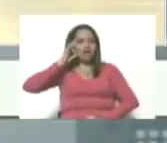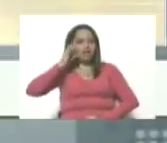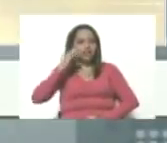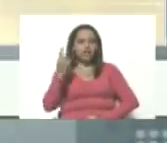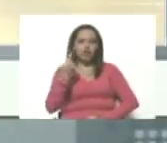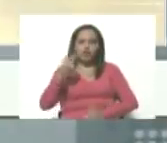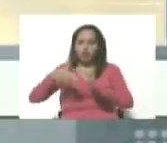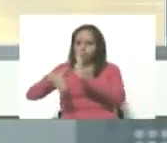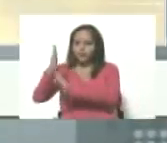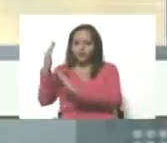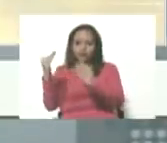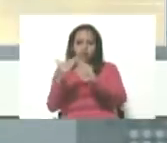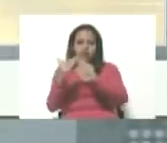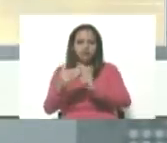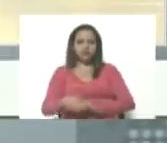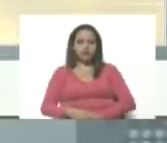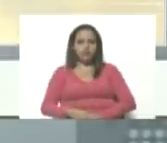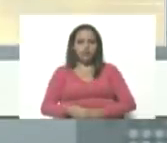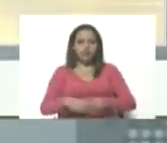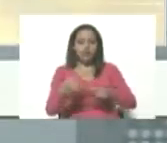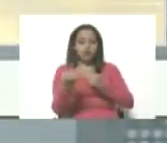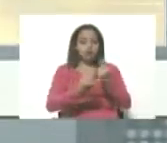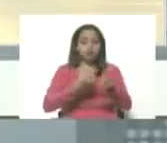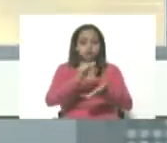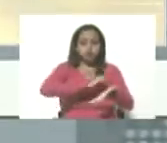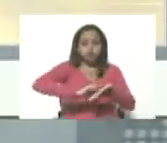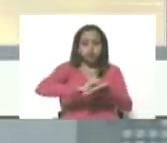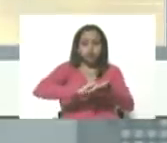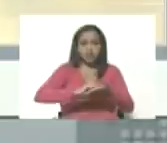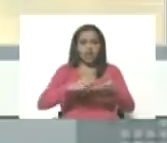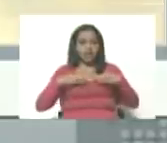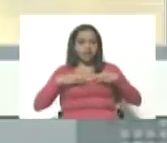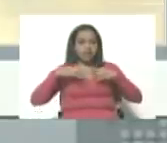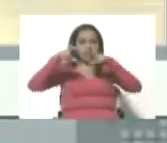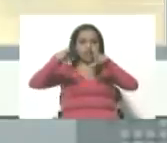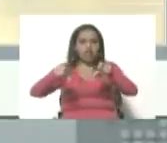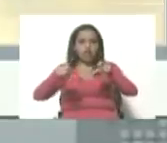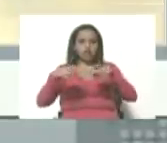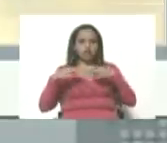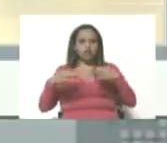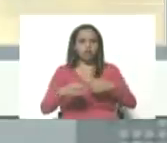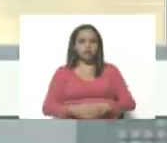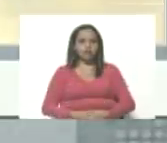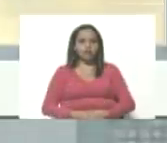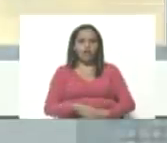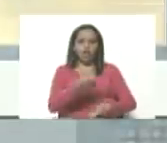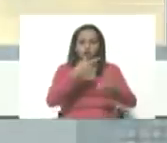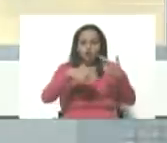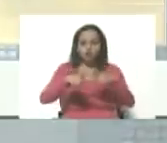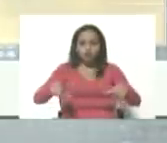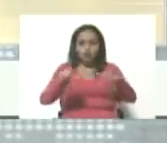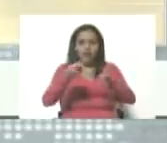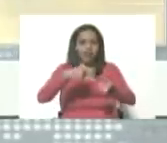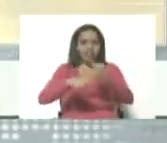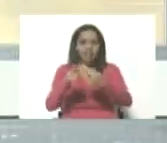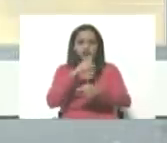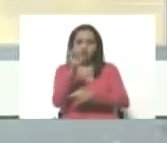para llevar, lavanderías y tintorerías, centros comerciales, solo los comercios